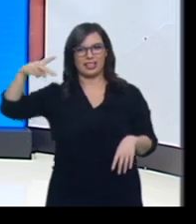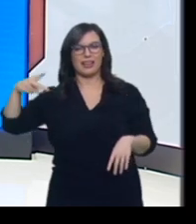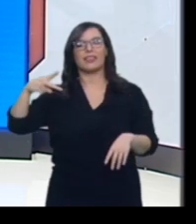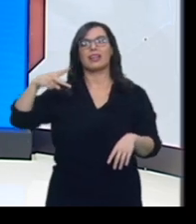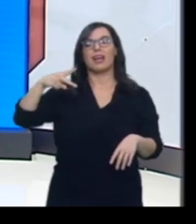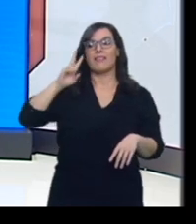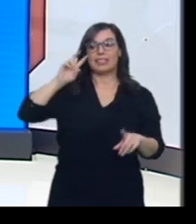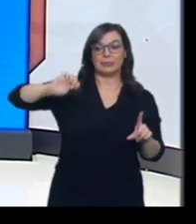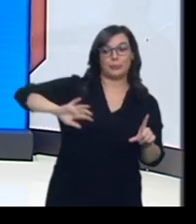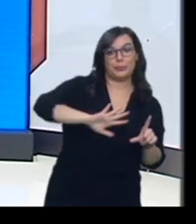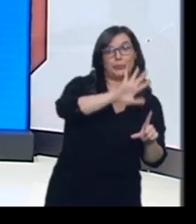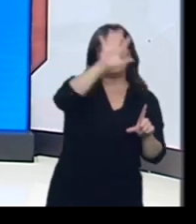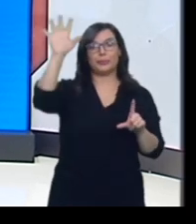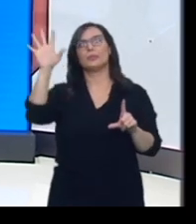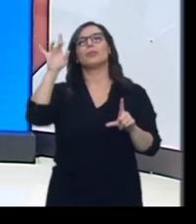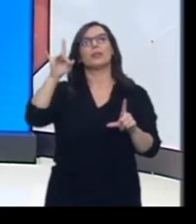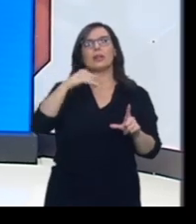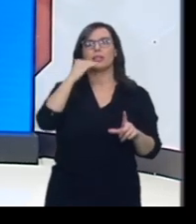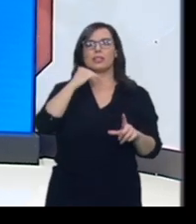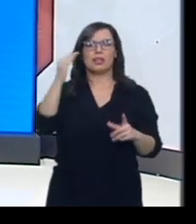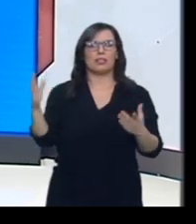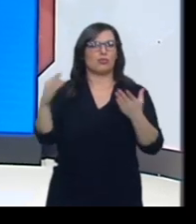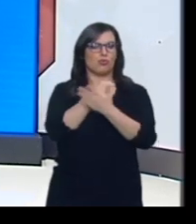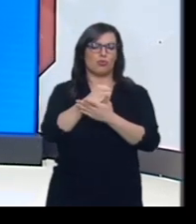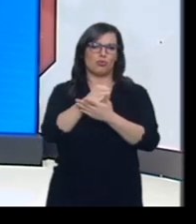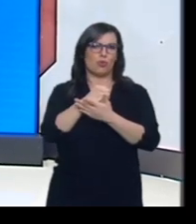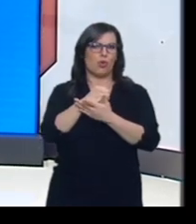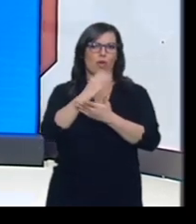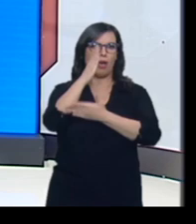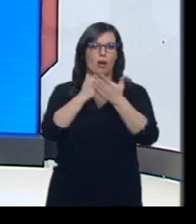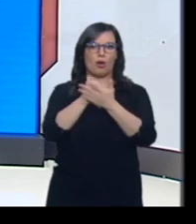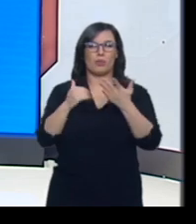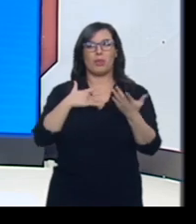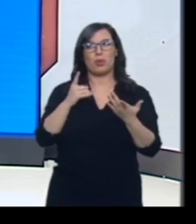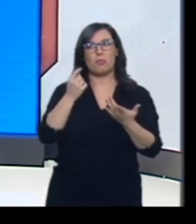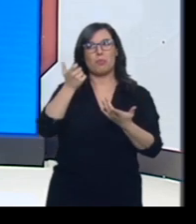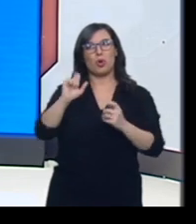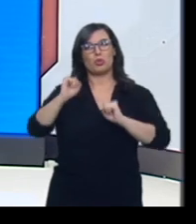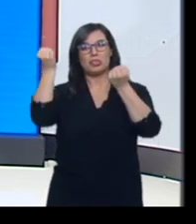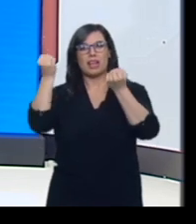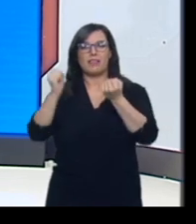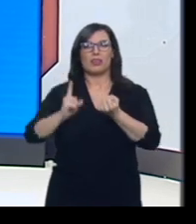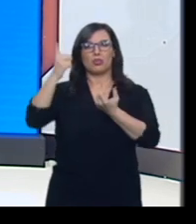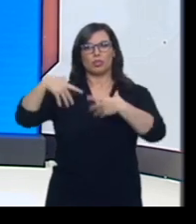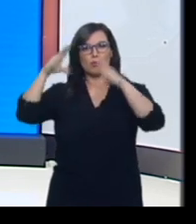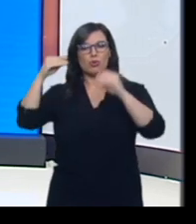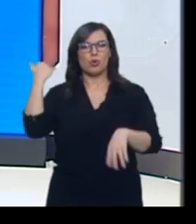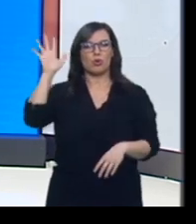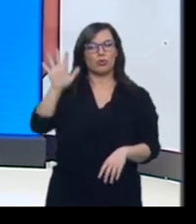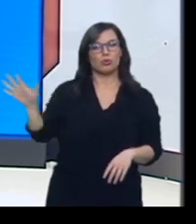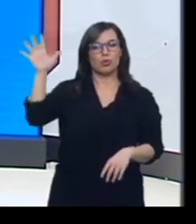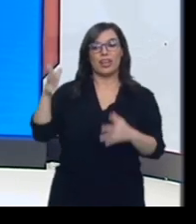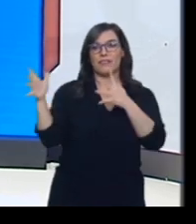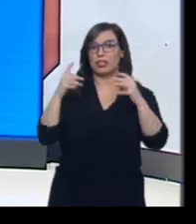este movimiento y al final van a darse en prácticamente toda la comunidad. Se puede mantener un poquito al margen en el norte de Burgos y de Soria. Viento fuerte y temperaturas